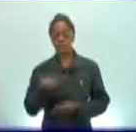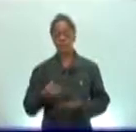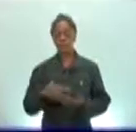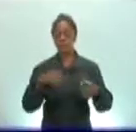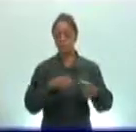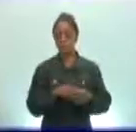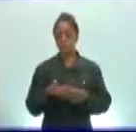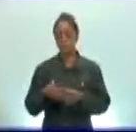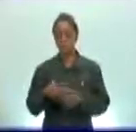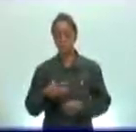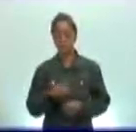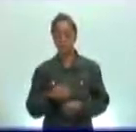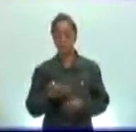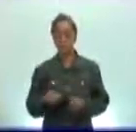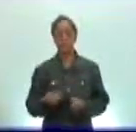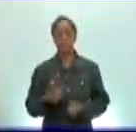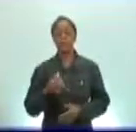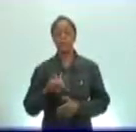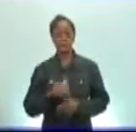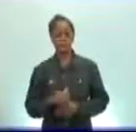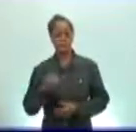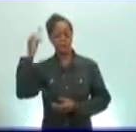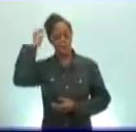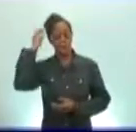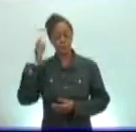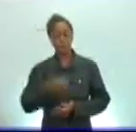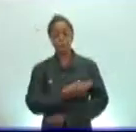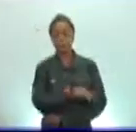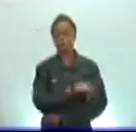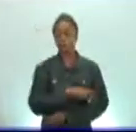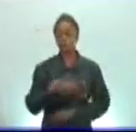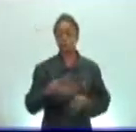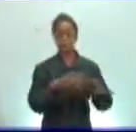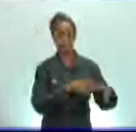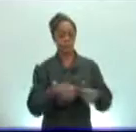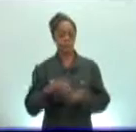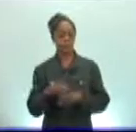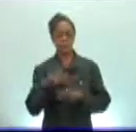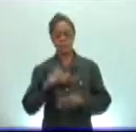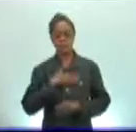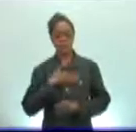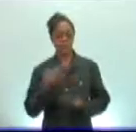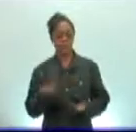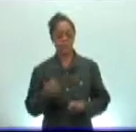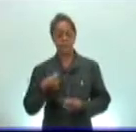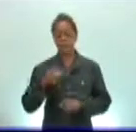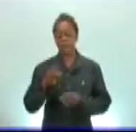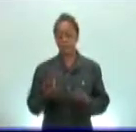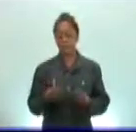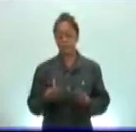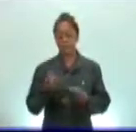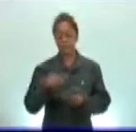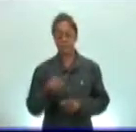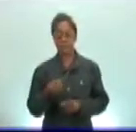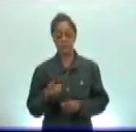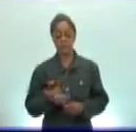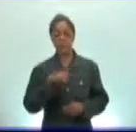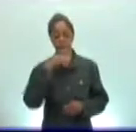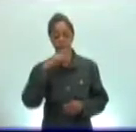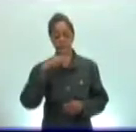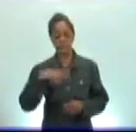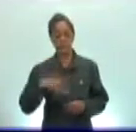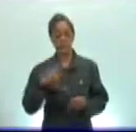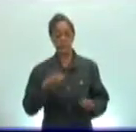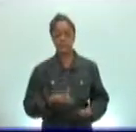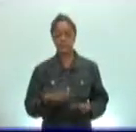sillón presidencial para gobernar el país como si se tratara de una finca particular. Y muchos de ellos dejaron una sangrienta huella